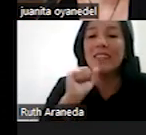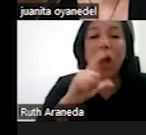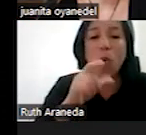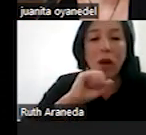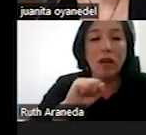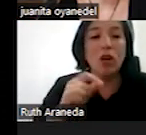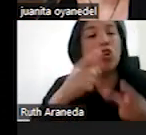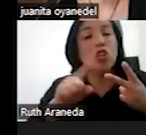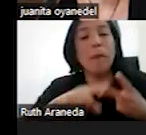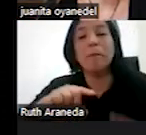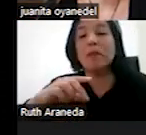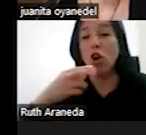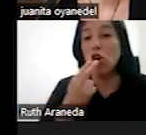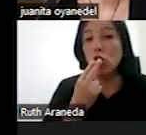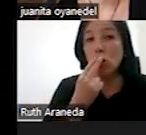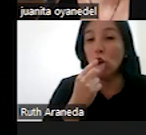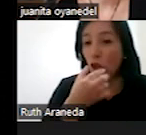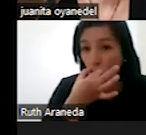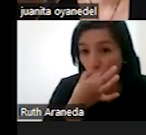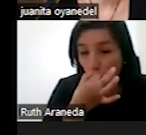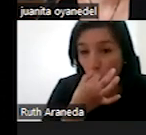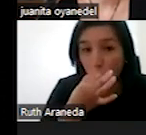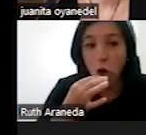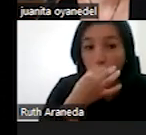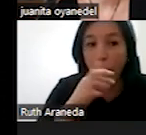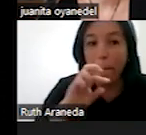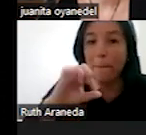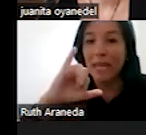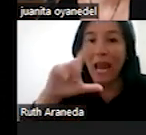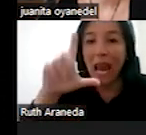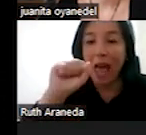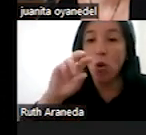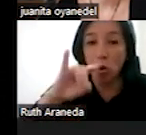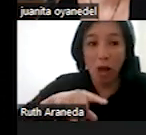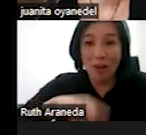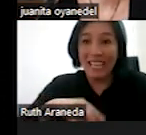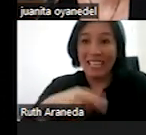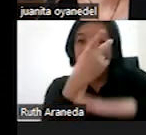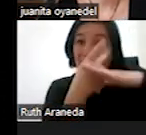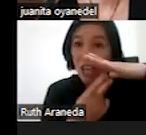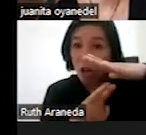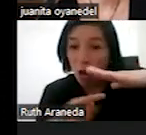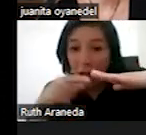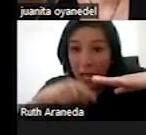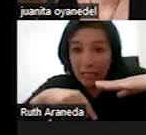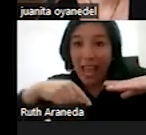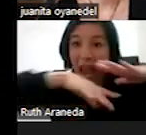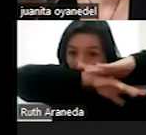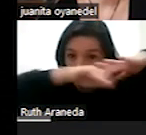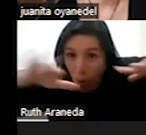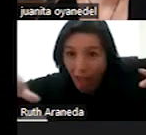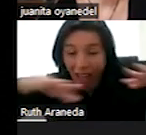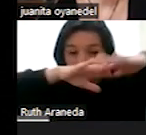Pilauca, no son, ¿no? Pero en Quintero están apareciendo bajo el agua, un colega que es arqueólogo submarino